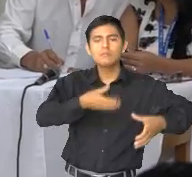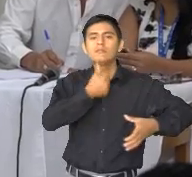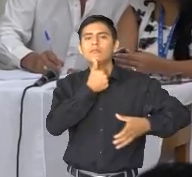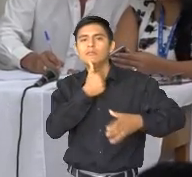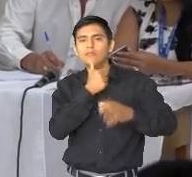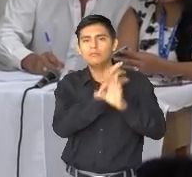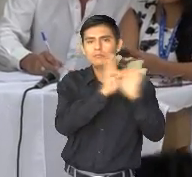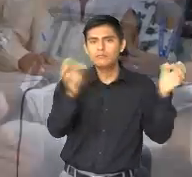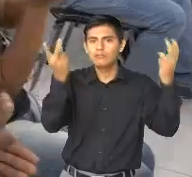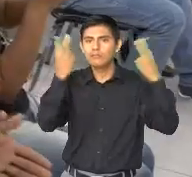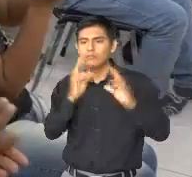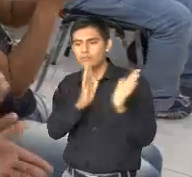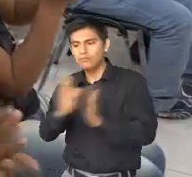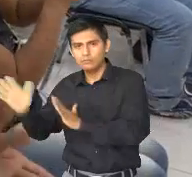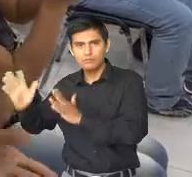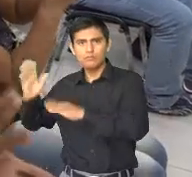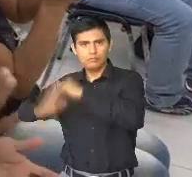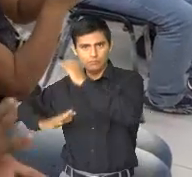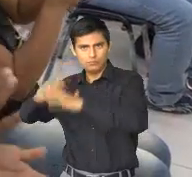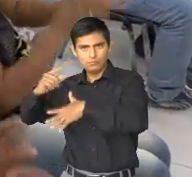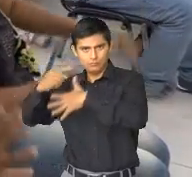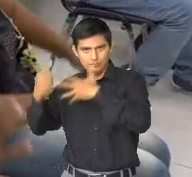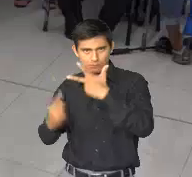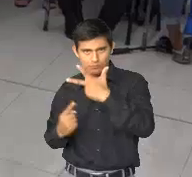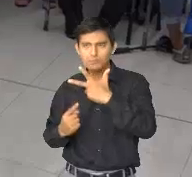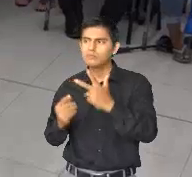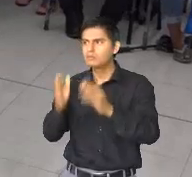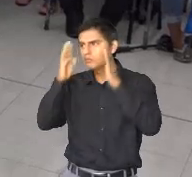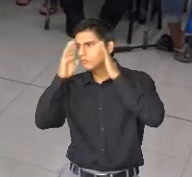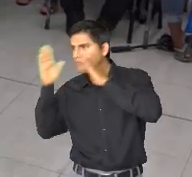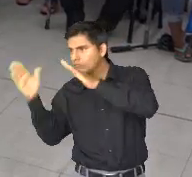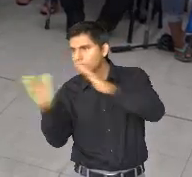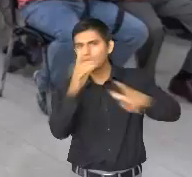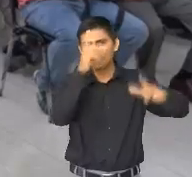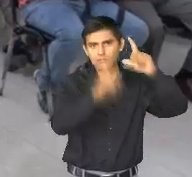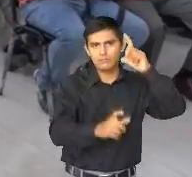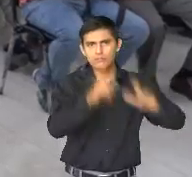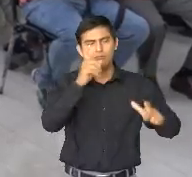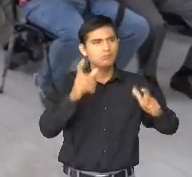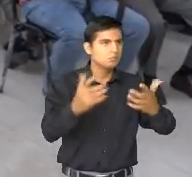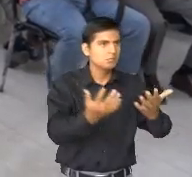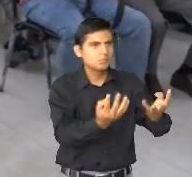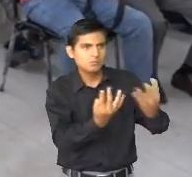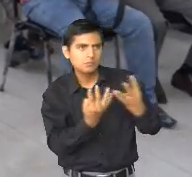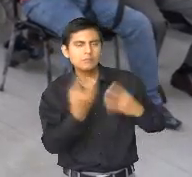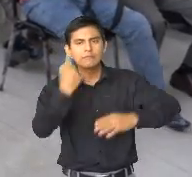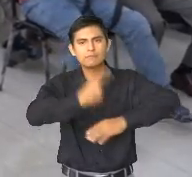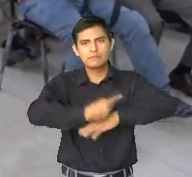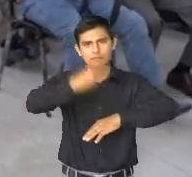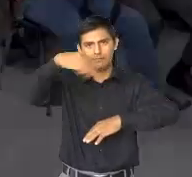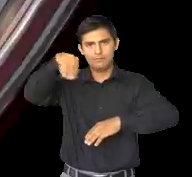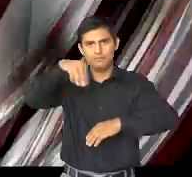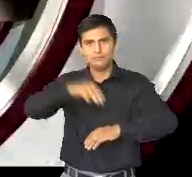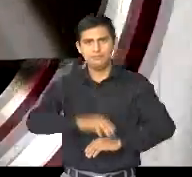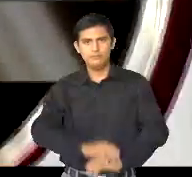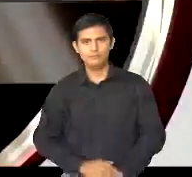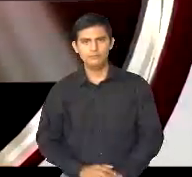Obras Públicas y Planificación, brindaron atención al público, a dirigentes sociales y barriales en los habituales días